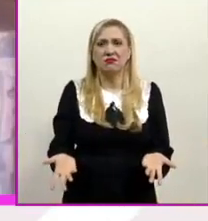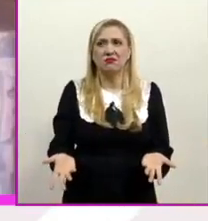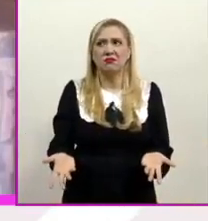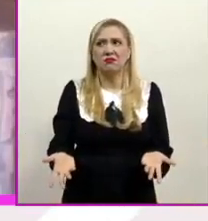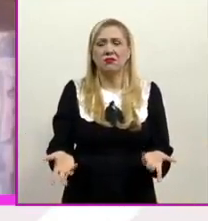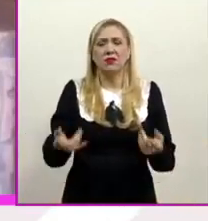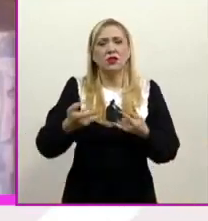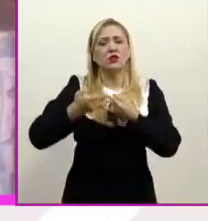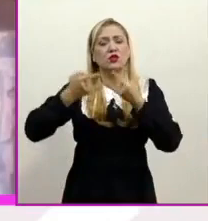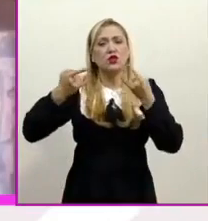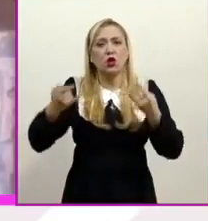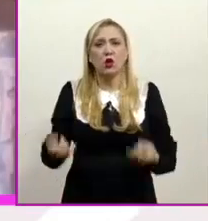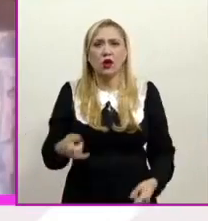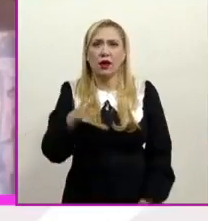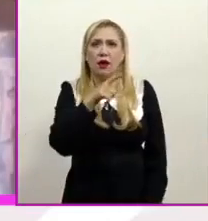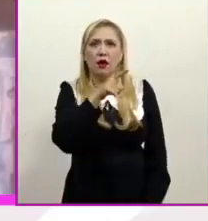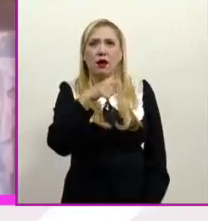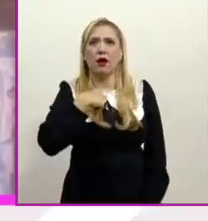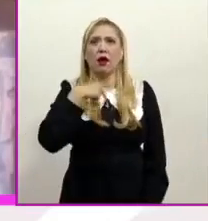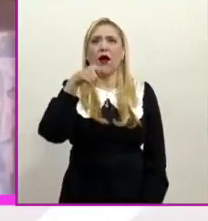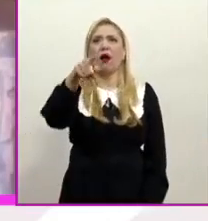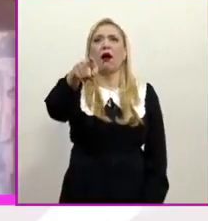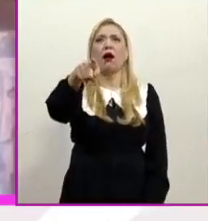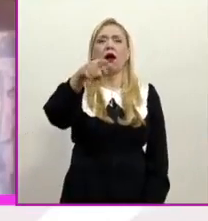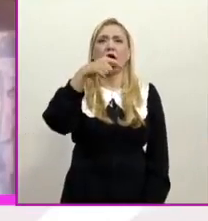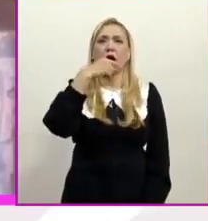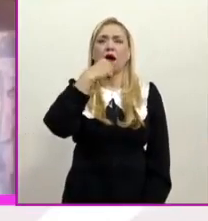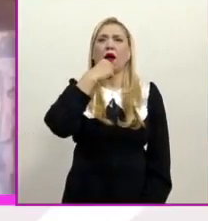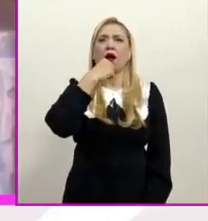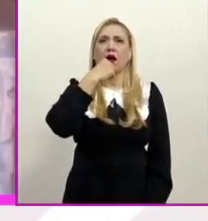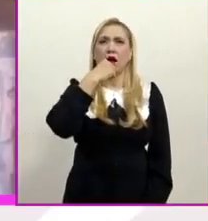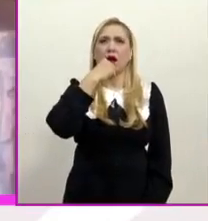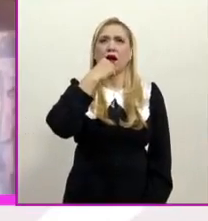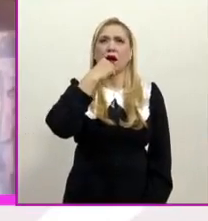en esa historia, en ese lugar?